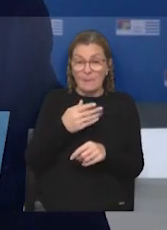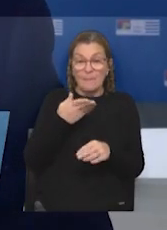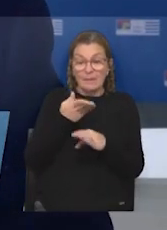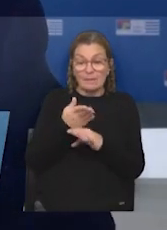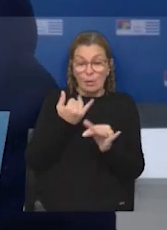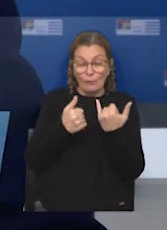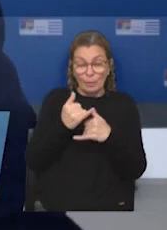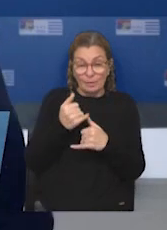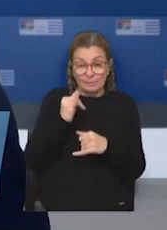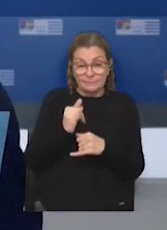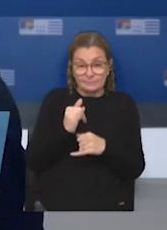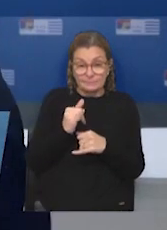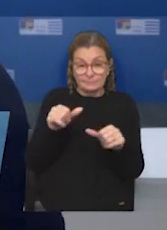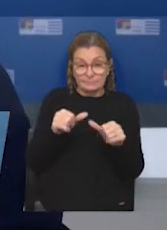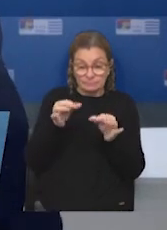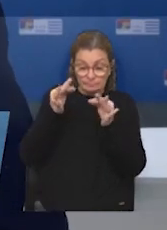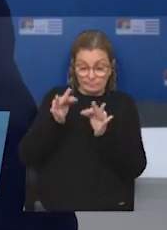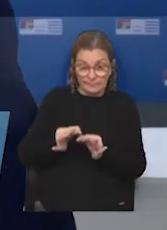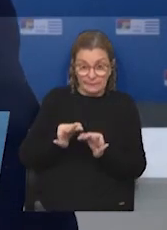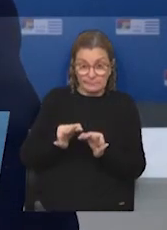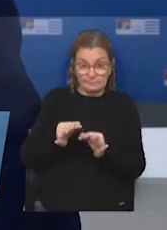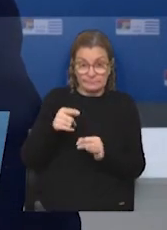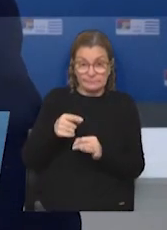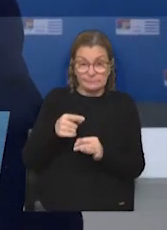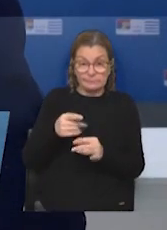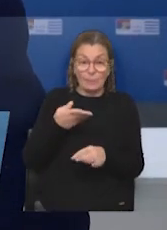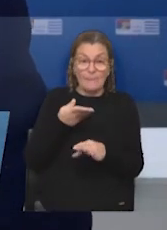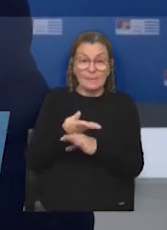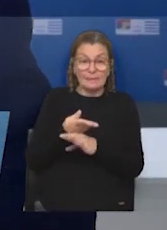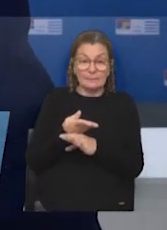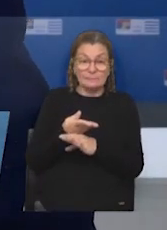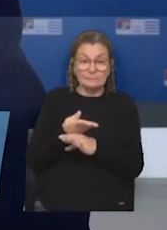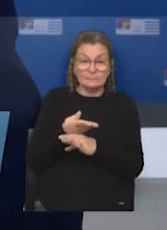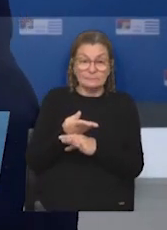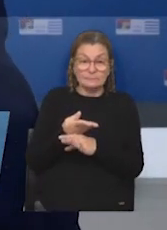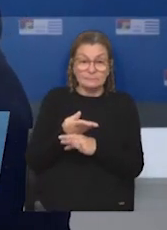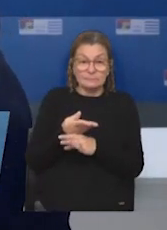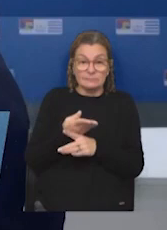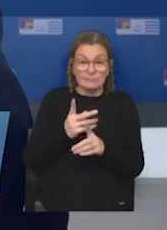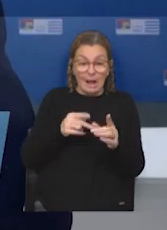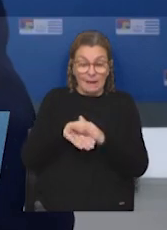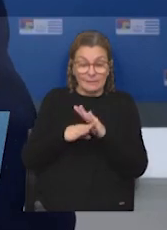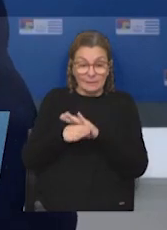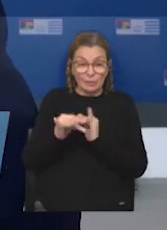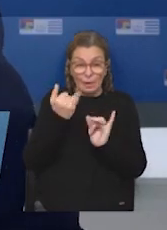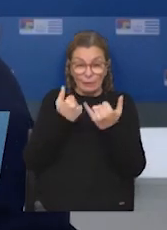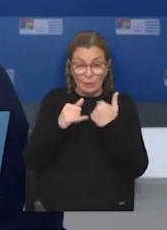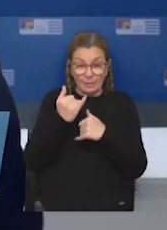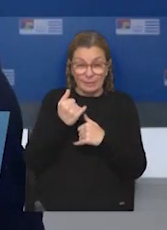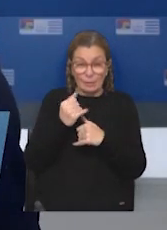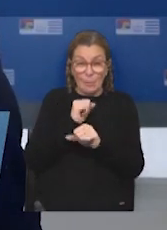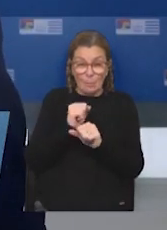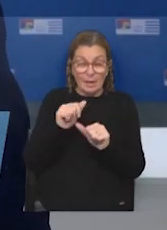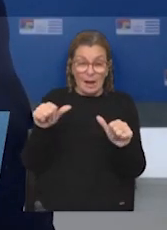información si van a actuar con seriedad y sobriedad para que cuando se le pida un acceso a la información efectivamente lo